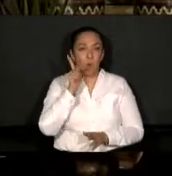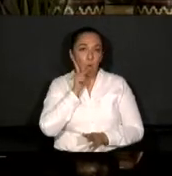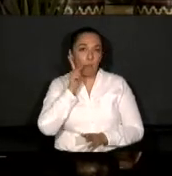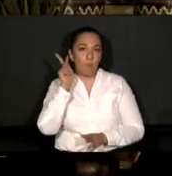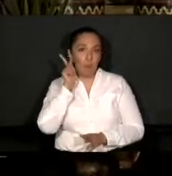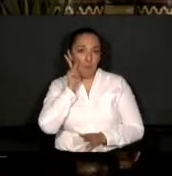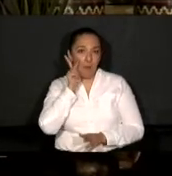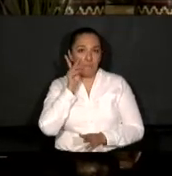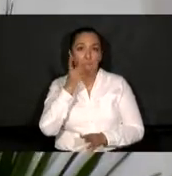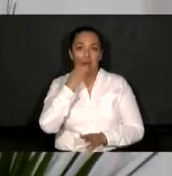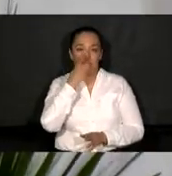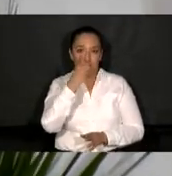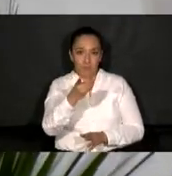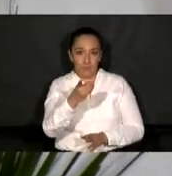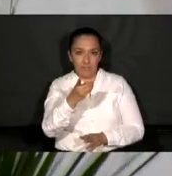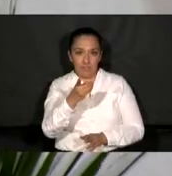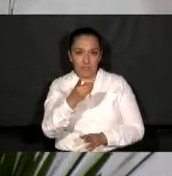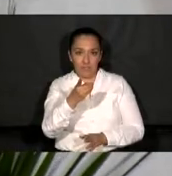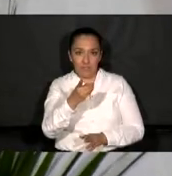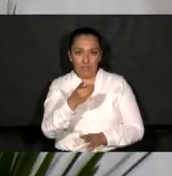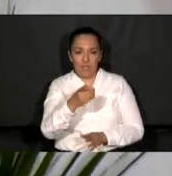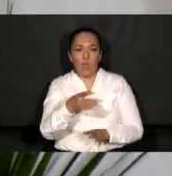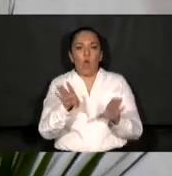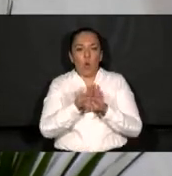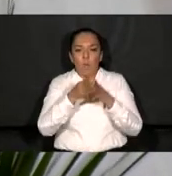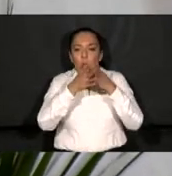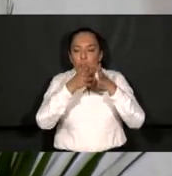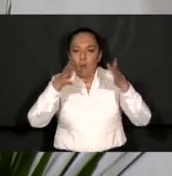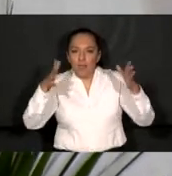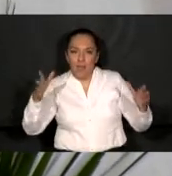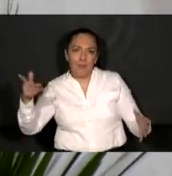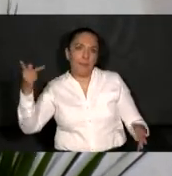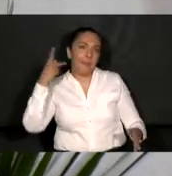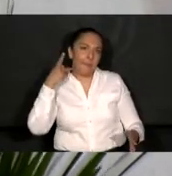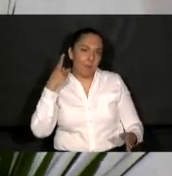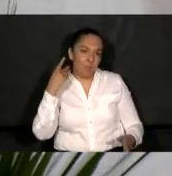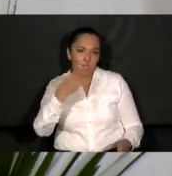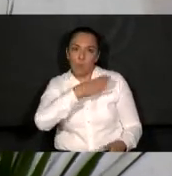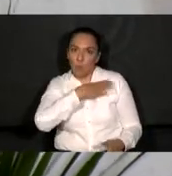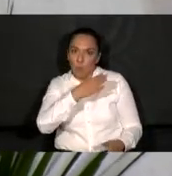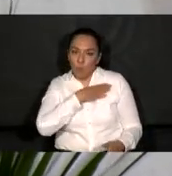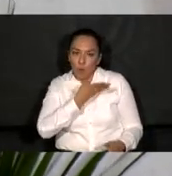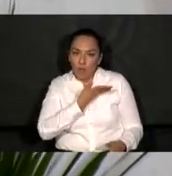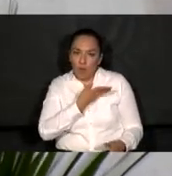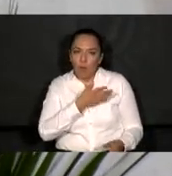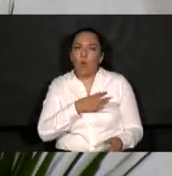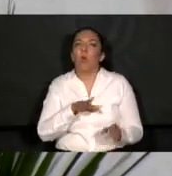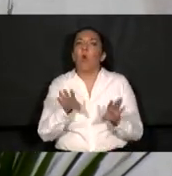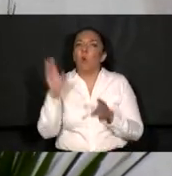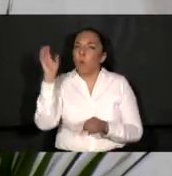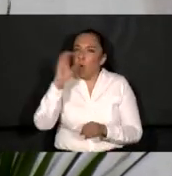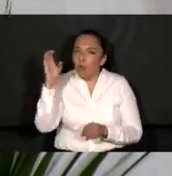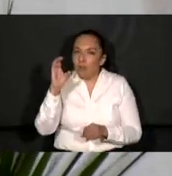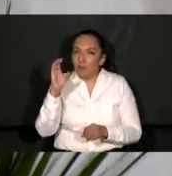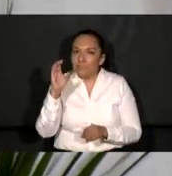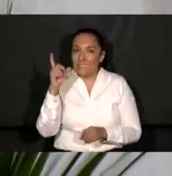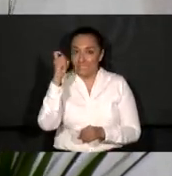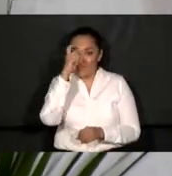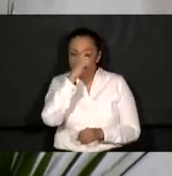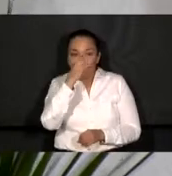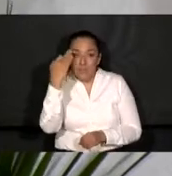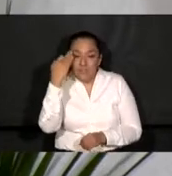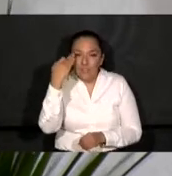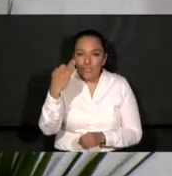Francisco dice que la grandeza política se muestra cuando en momentos difíciles se obra por